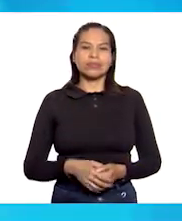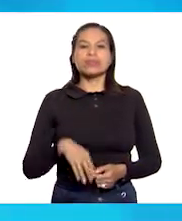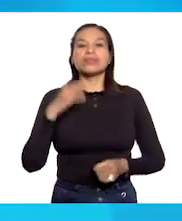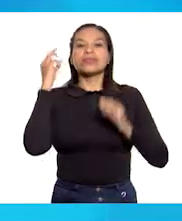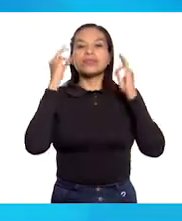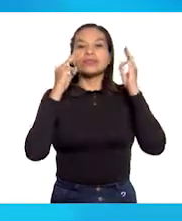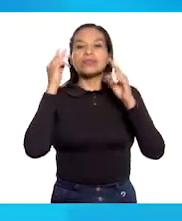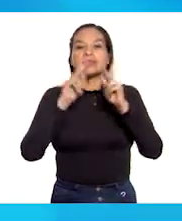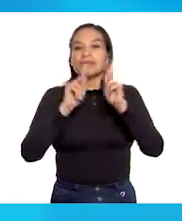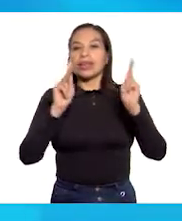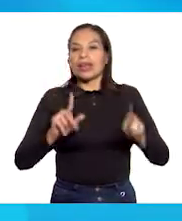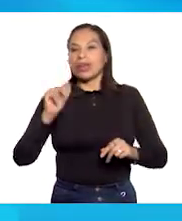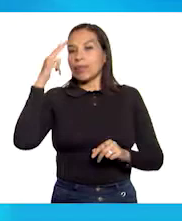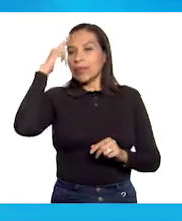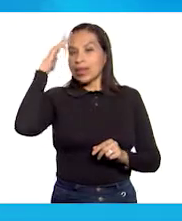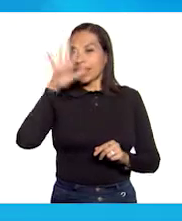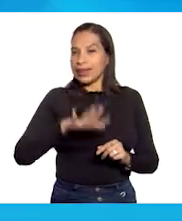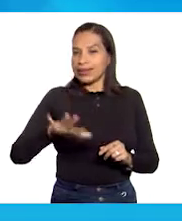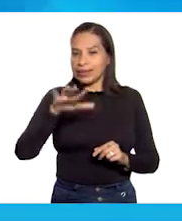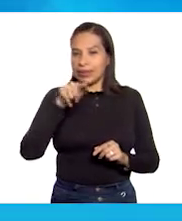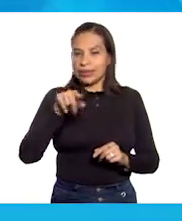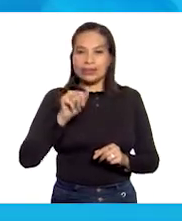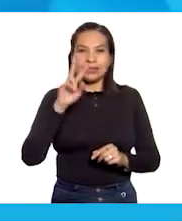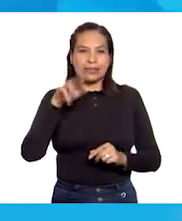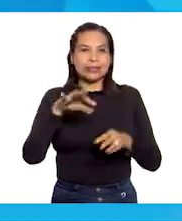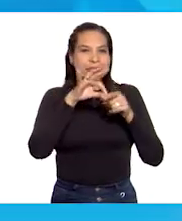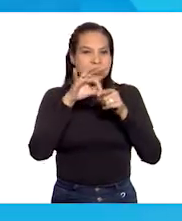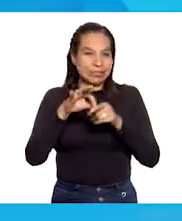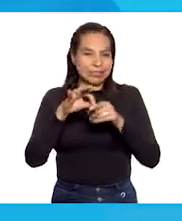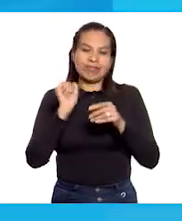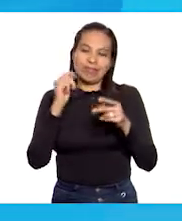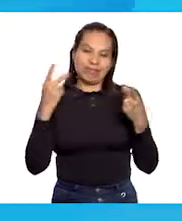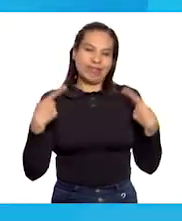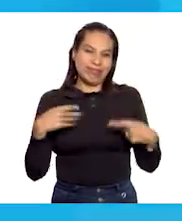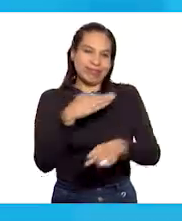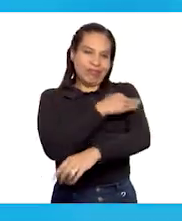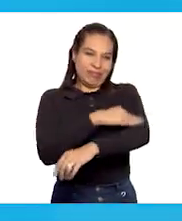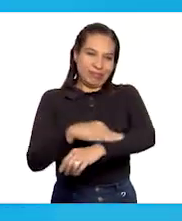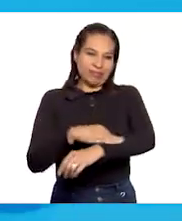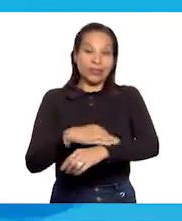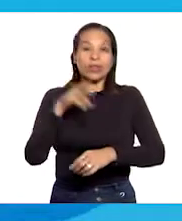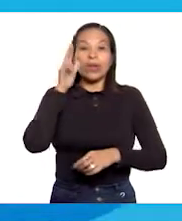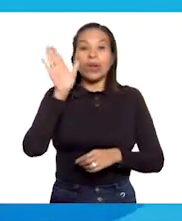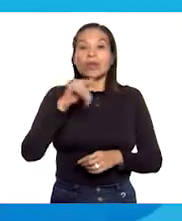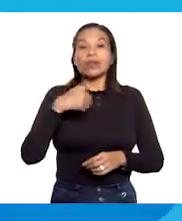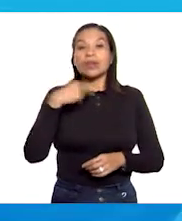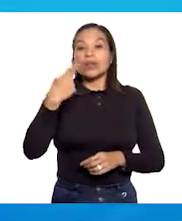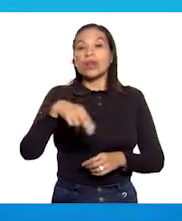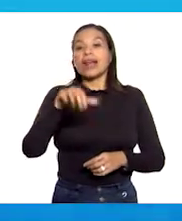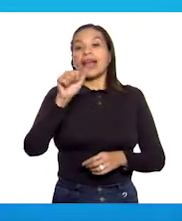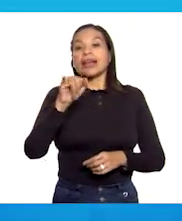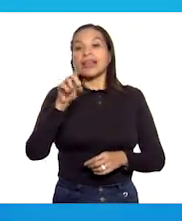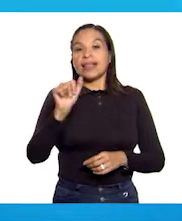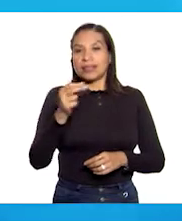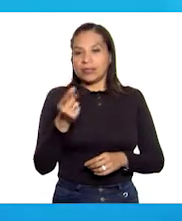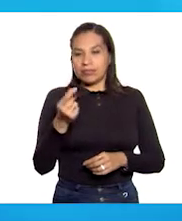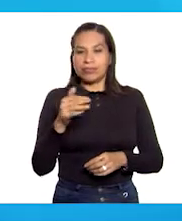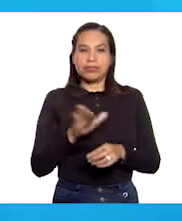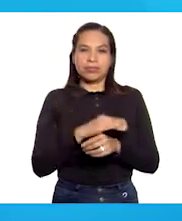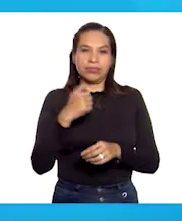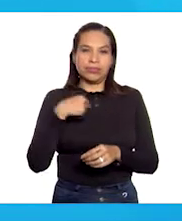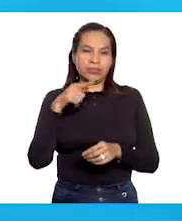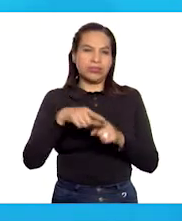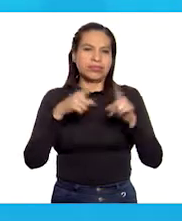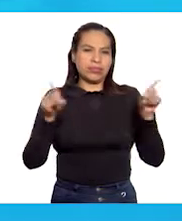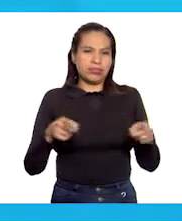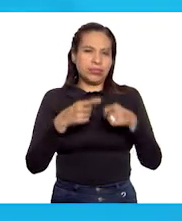Museo del Palacio de Bellas Artes, una guía familiar. Hola, mi nombre es Aida, como la ópera